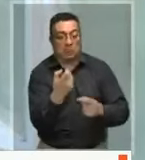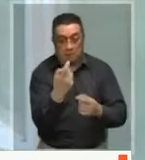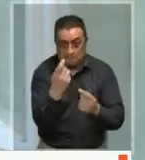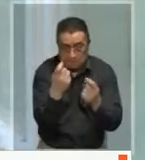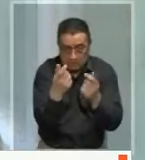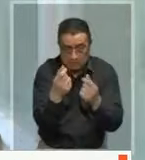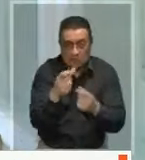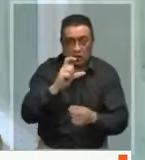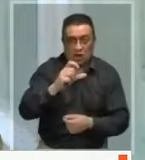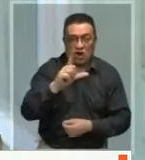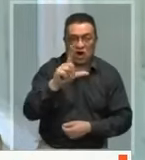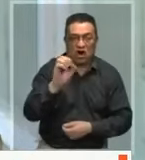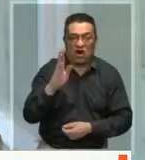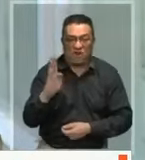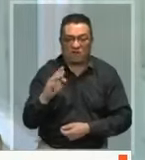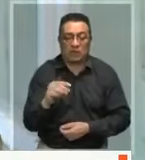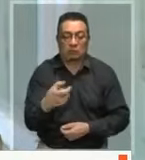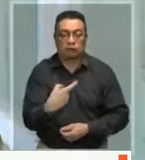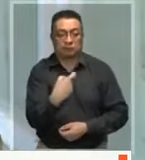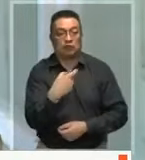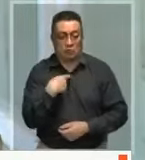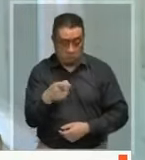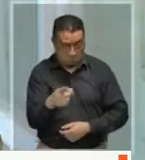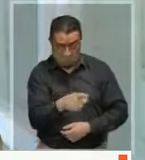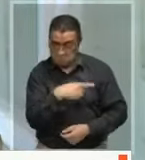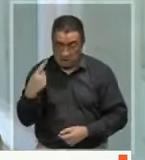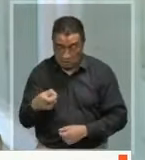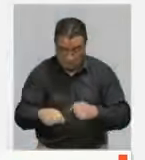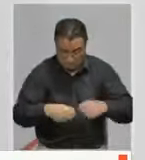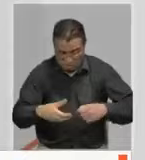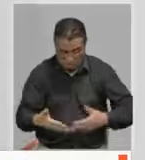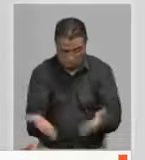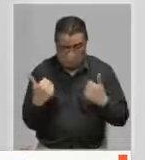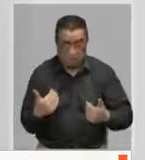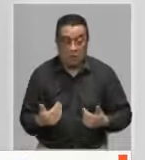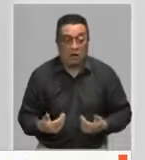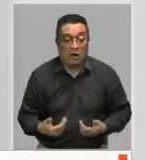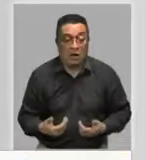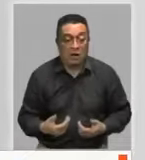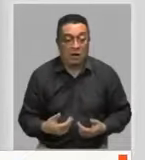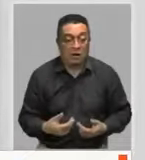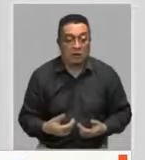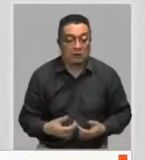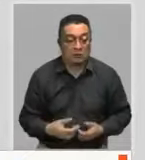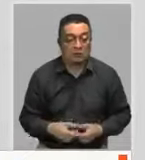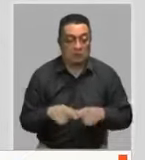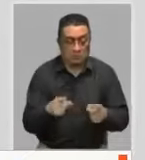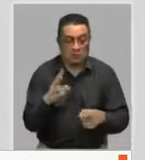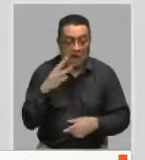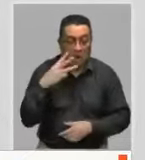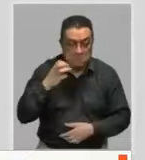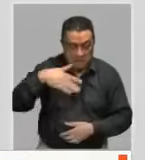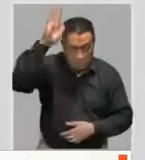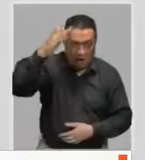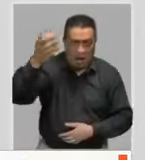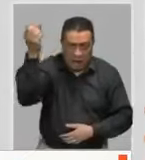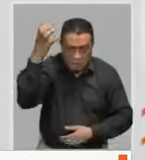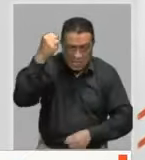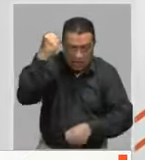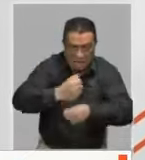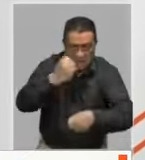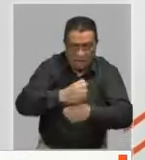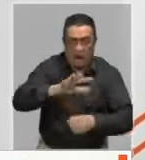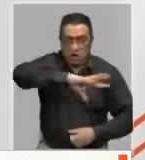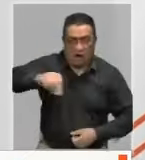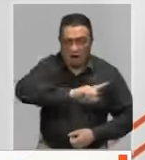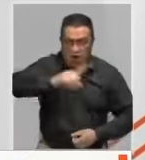una Glock. Y me dice, te voy a pegar un balazo si no sueltas la bicicleta. Ahí le saqué la mierda para que aprendas a trabajar, no a